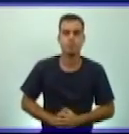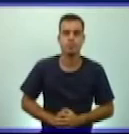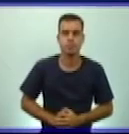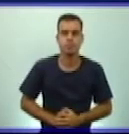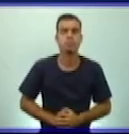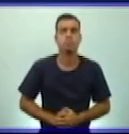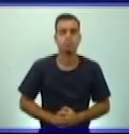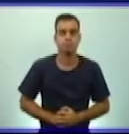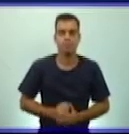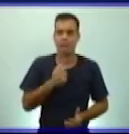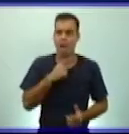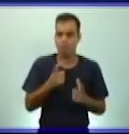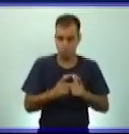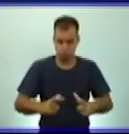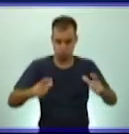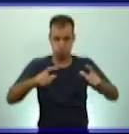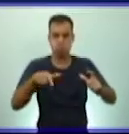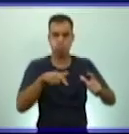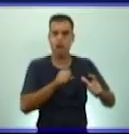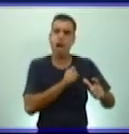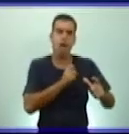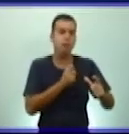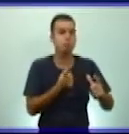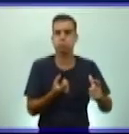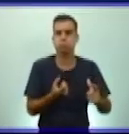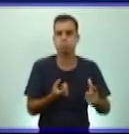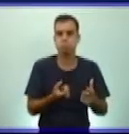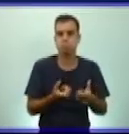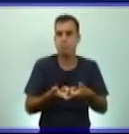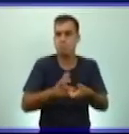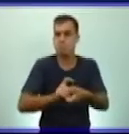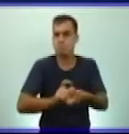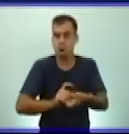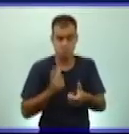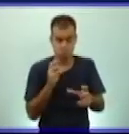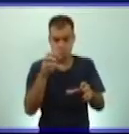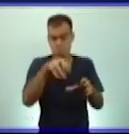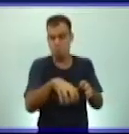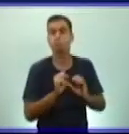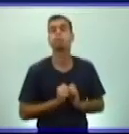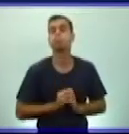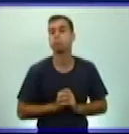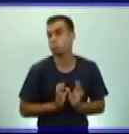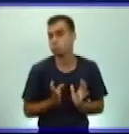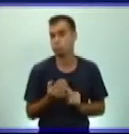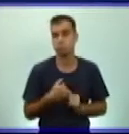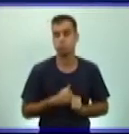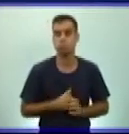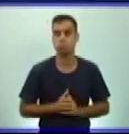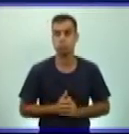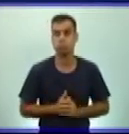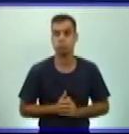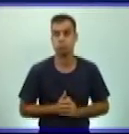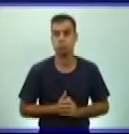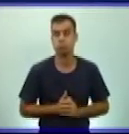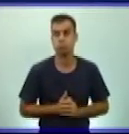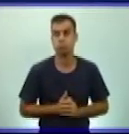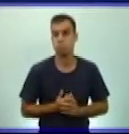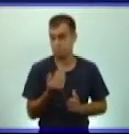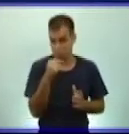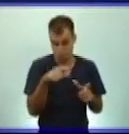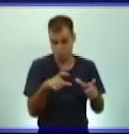Si cogemos una cazuela y lo que queremos es hervir papas para comer, toda la energía que yo voy